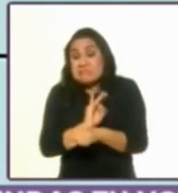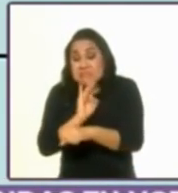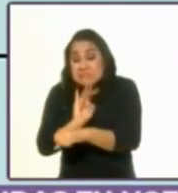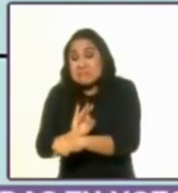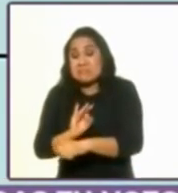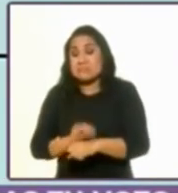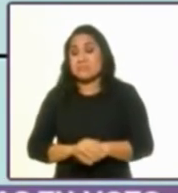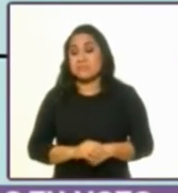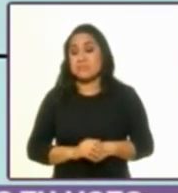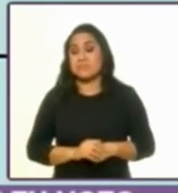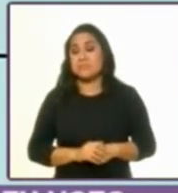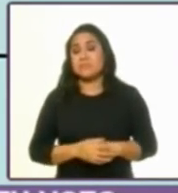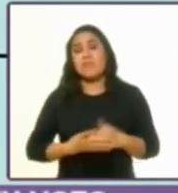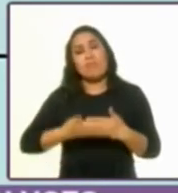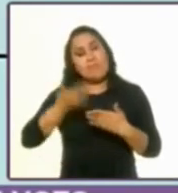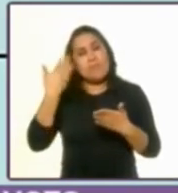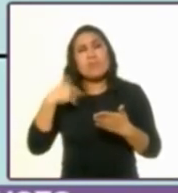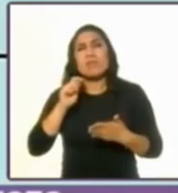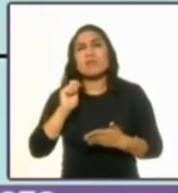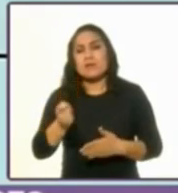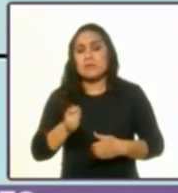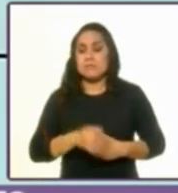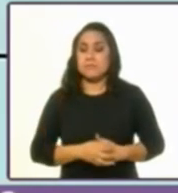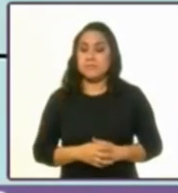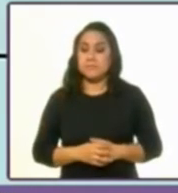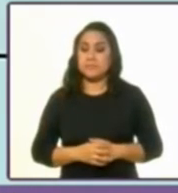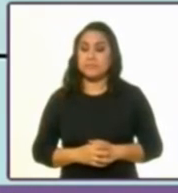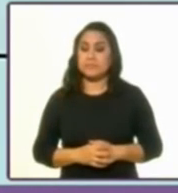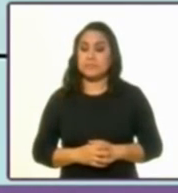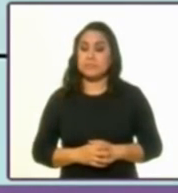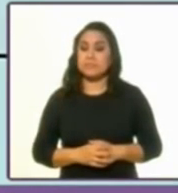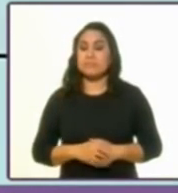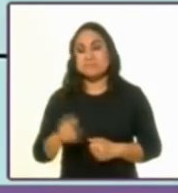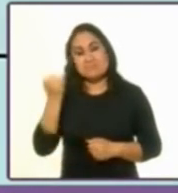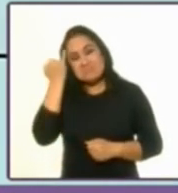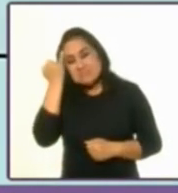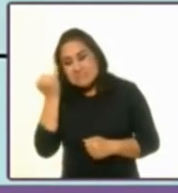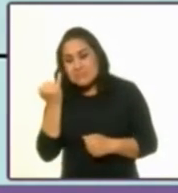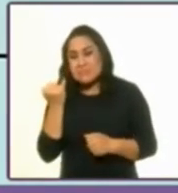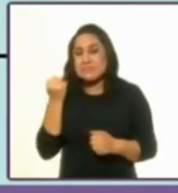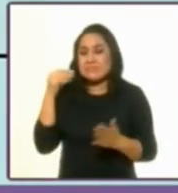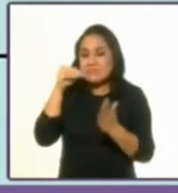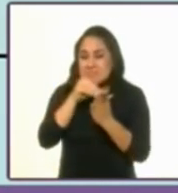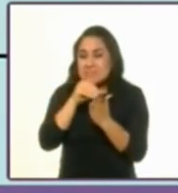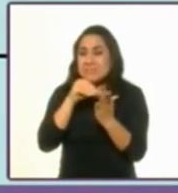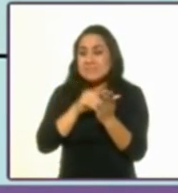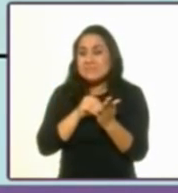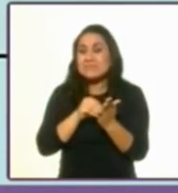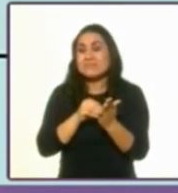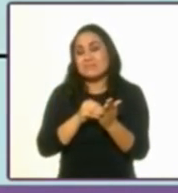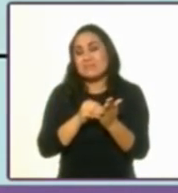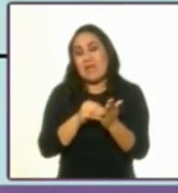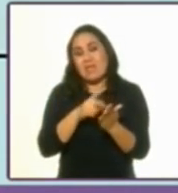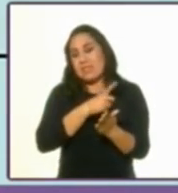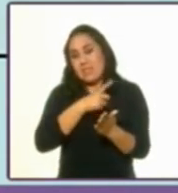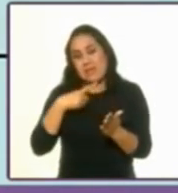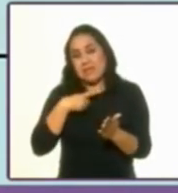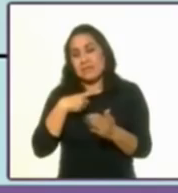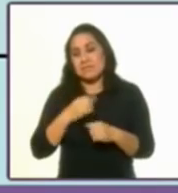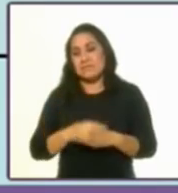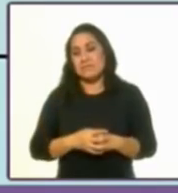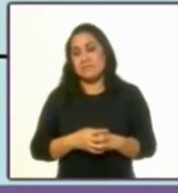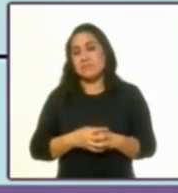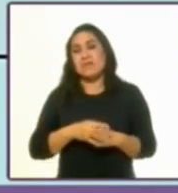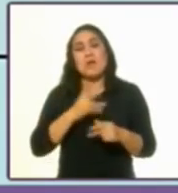a lo que fueron llamadas este planteamientos de que había que etiquetar de otra manera lo que